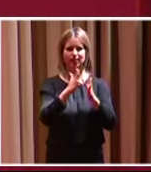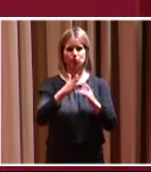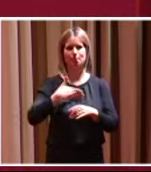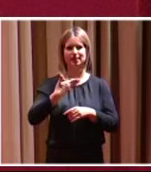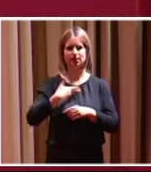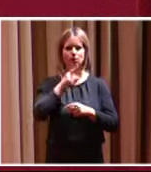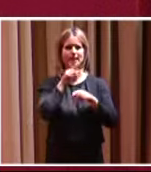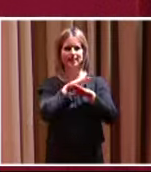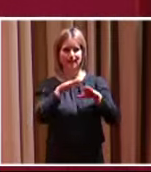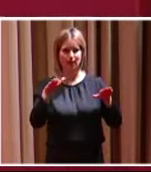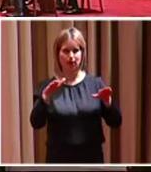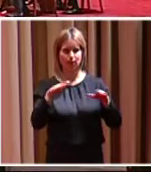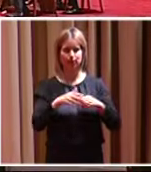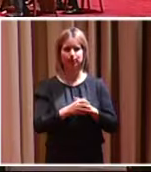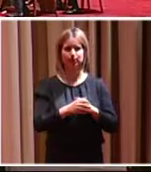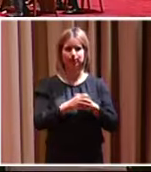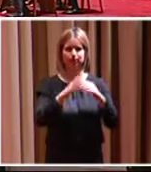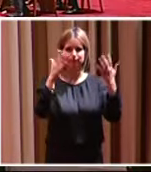Silencio.